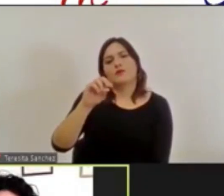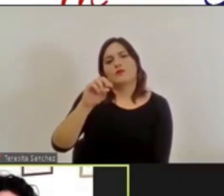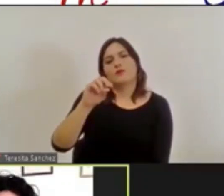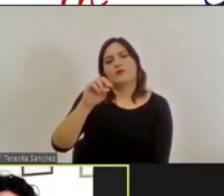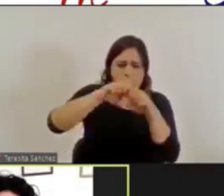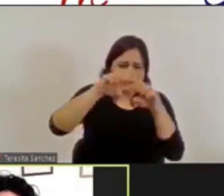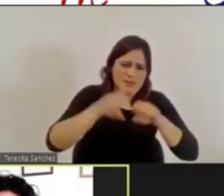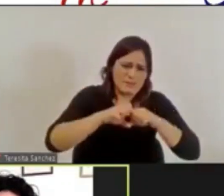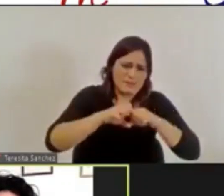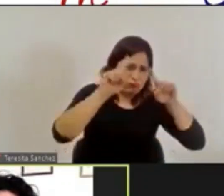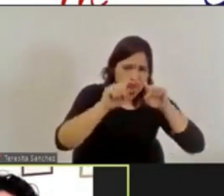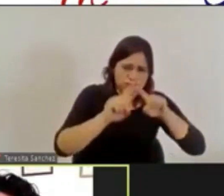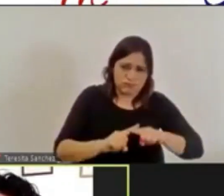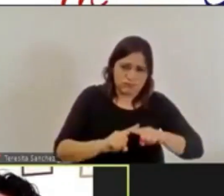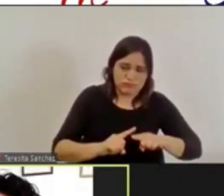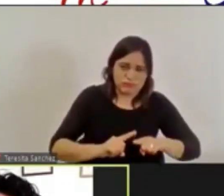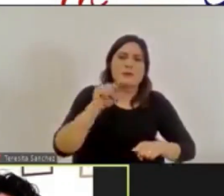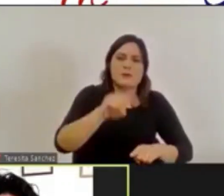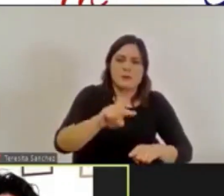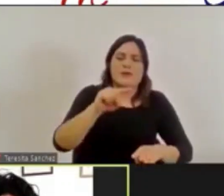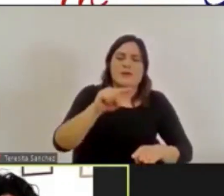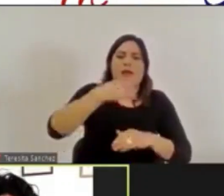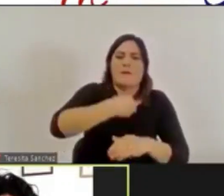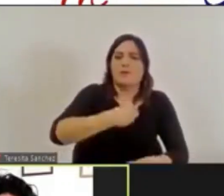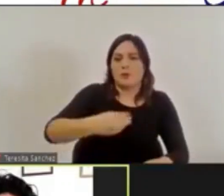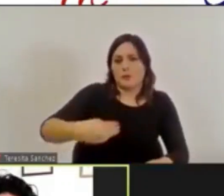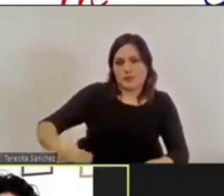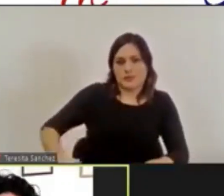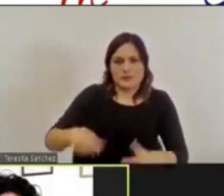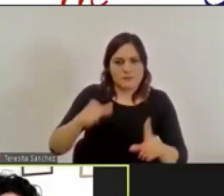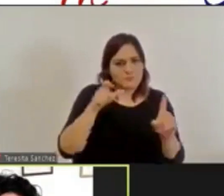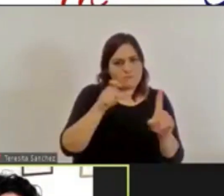protección civil municipal de San Luis Potosí.